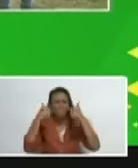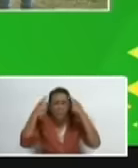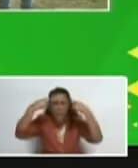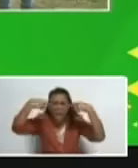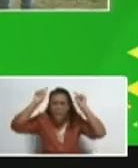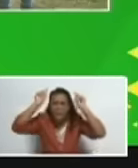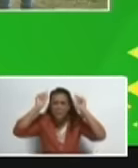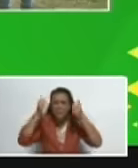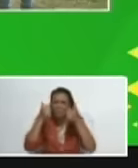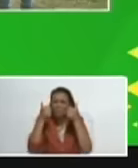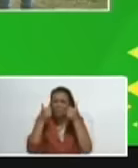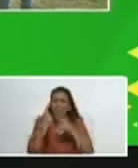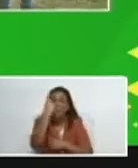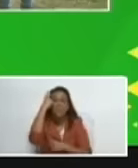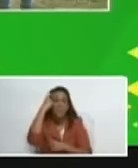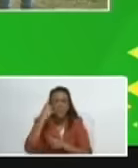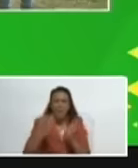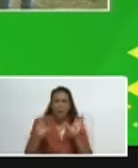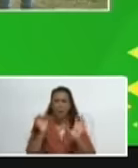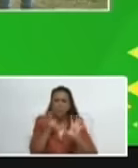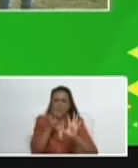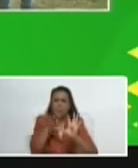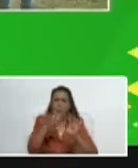desde el primer día.